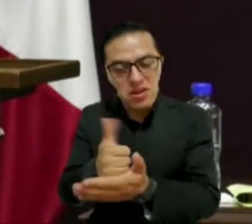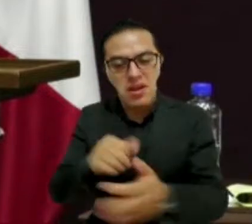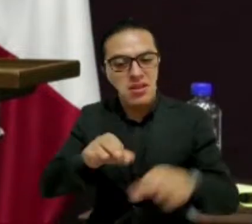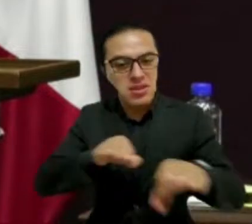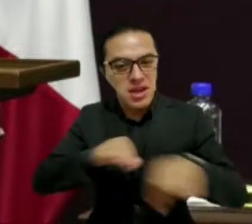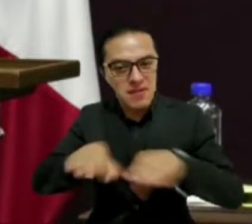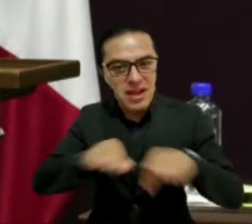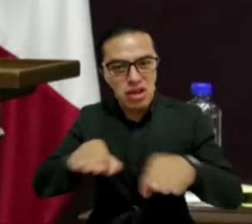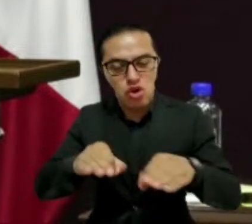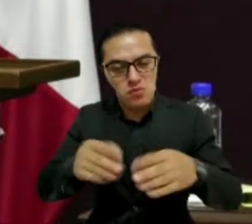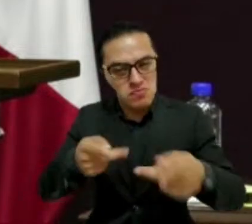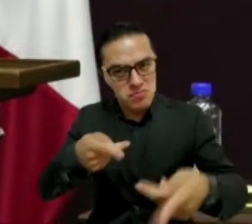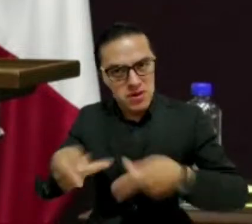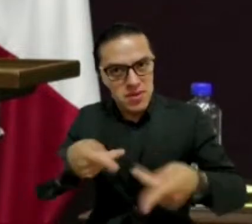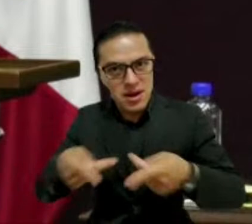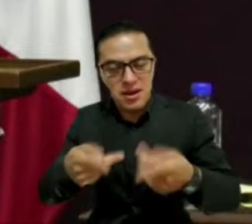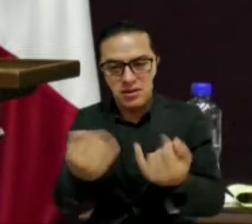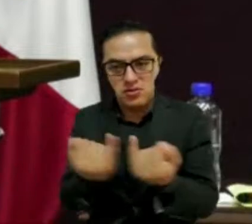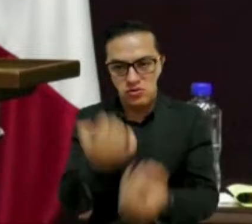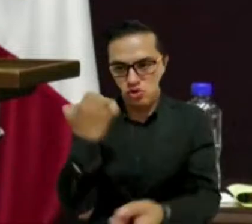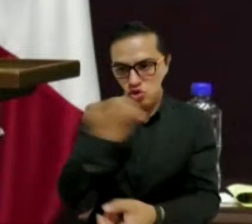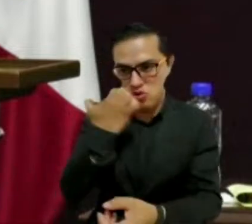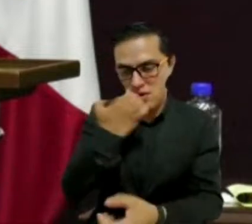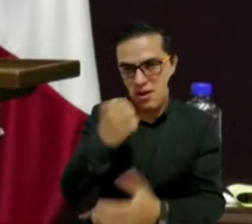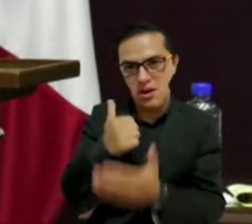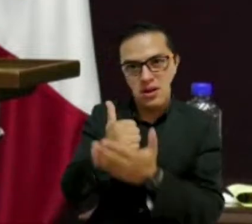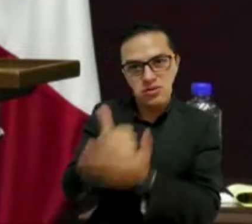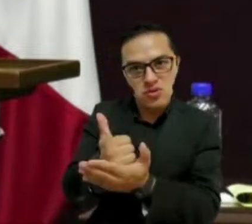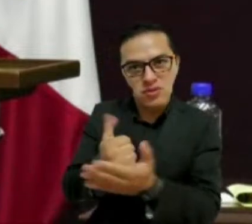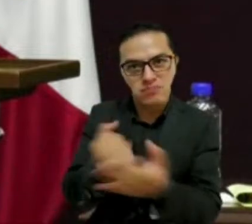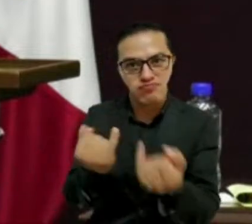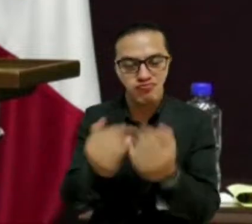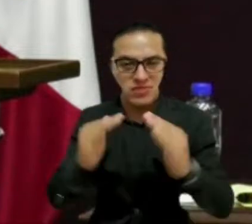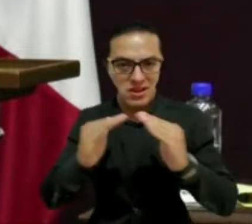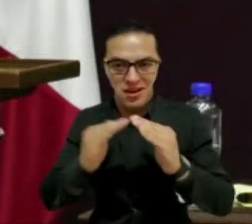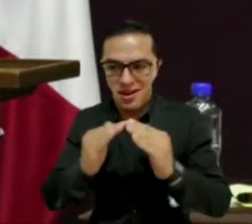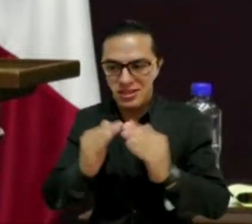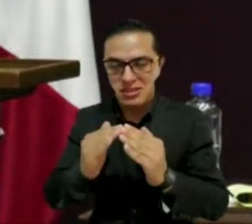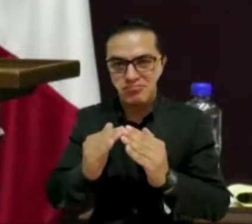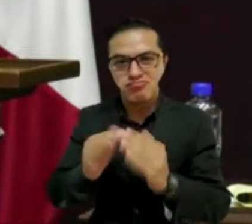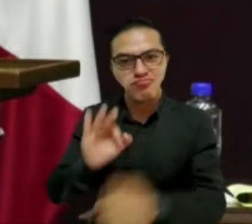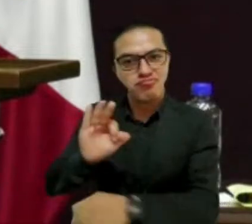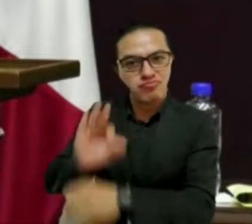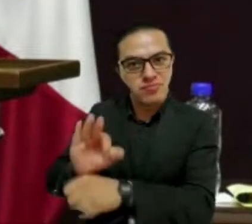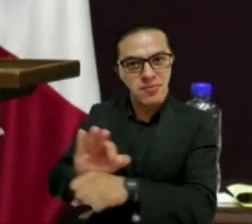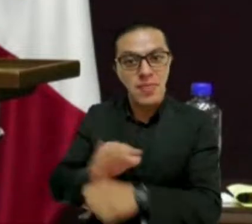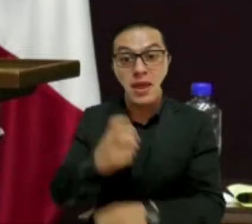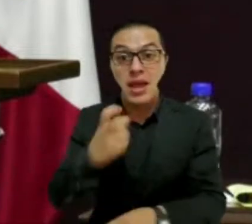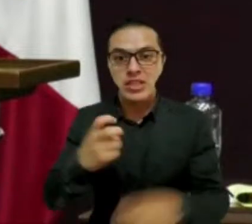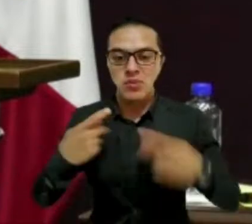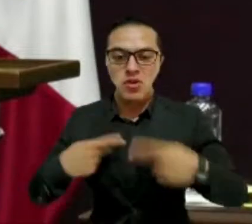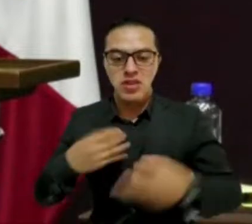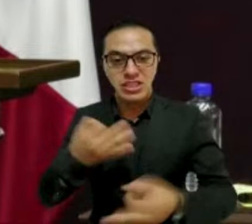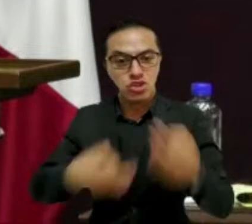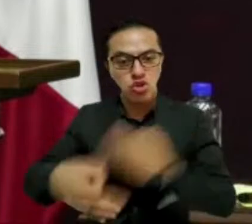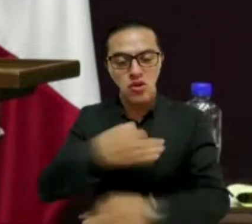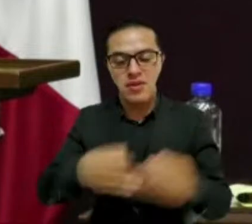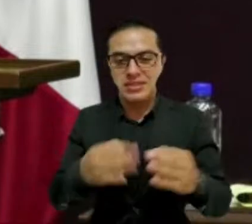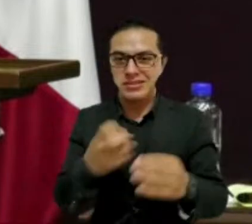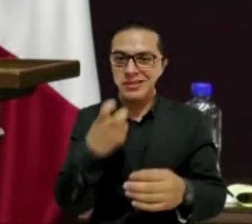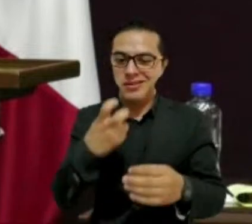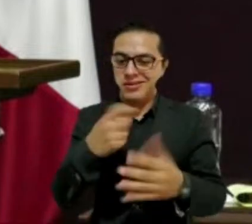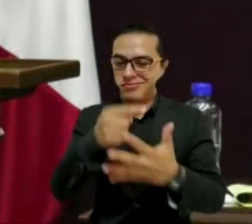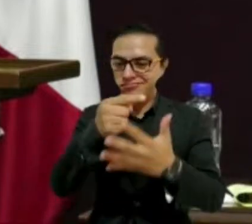capacitación, asistencia educativa y vivienda. Estos servicios son fundamentales para cualquier ser humano, para el proceso de recuperación y para que